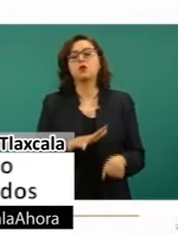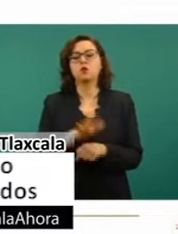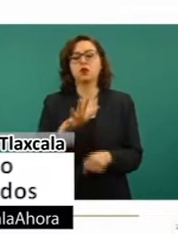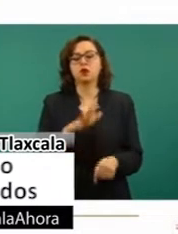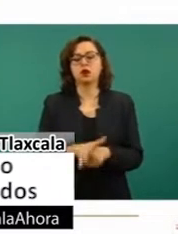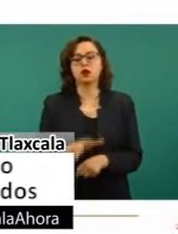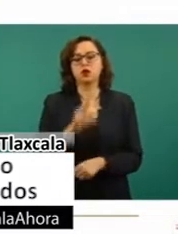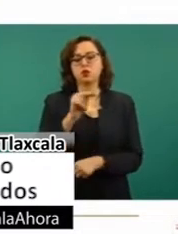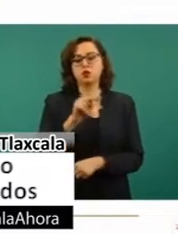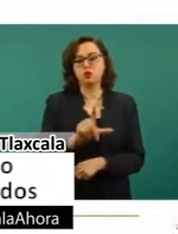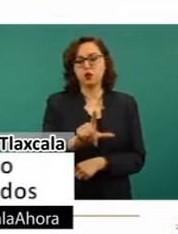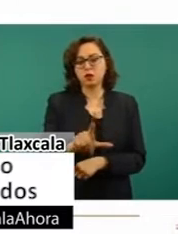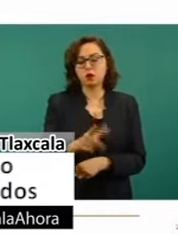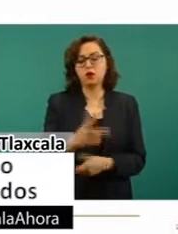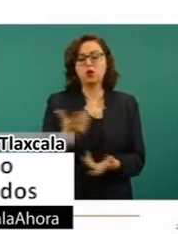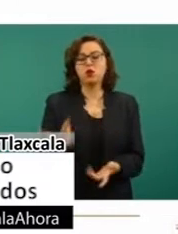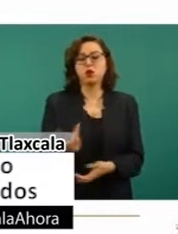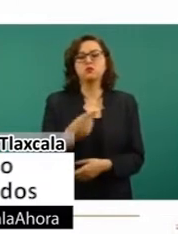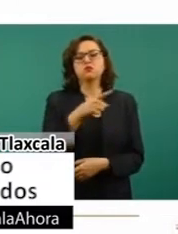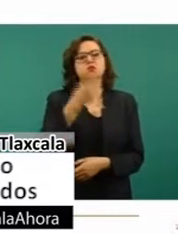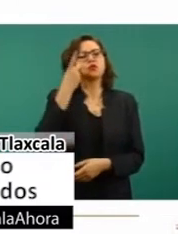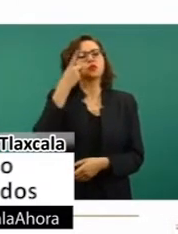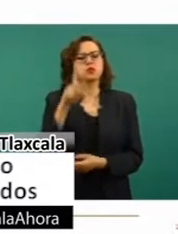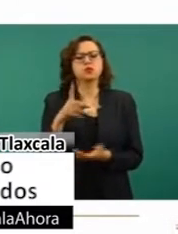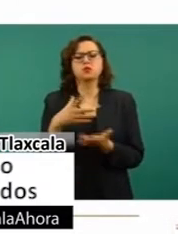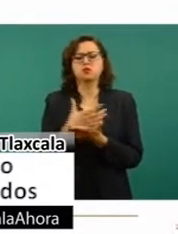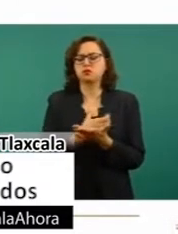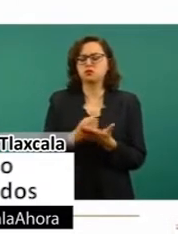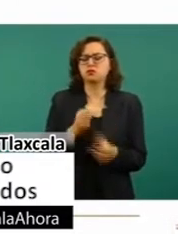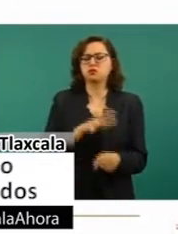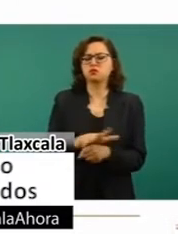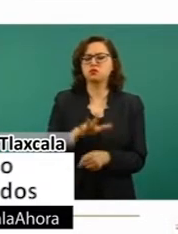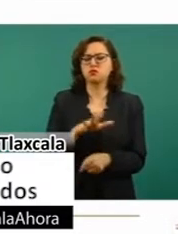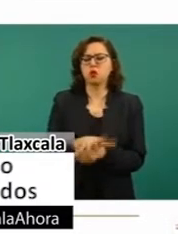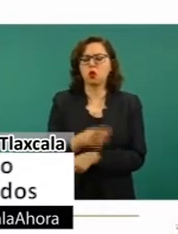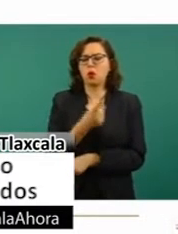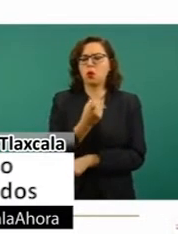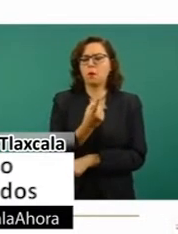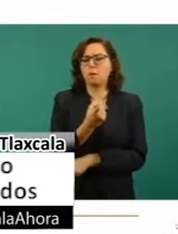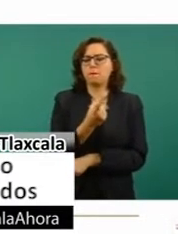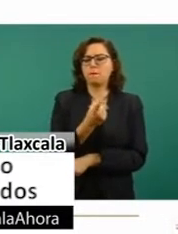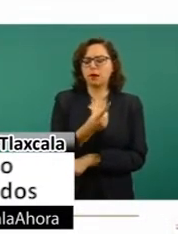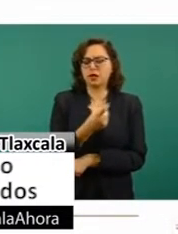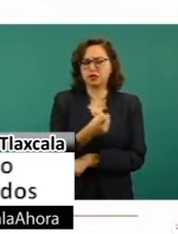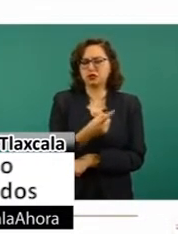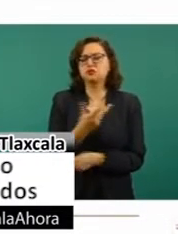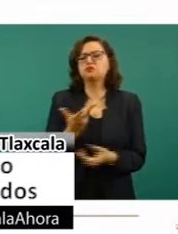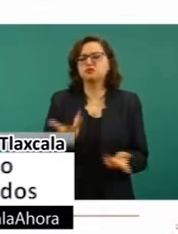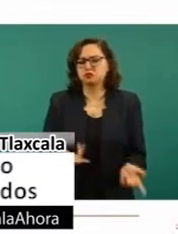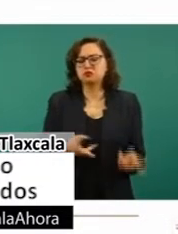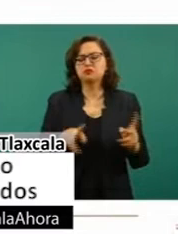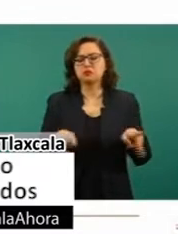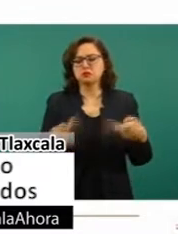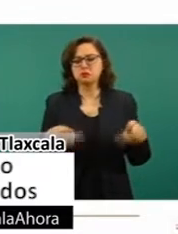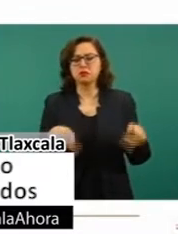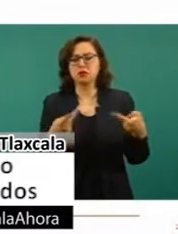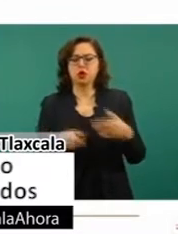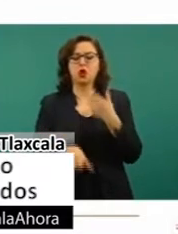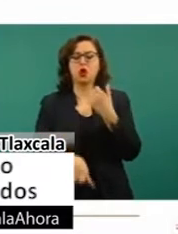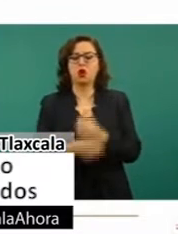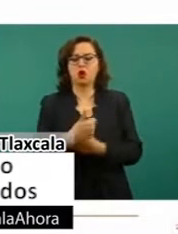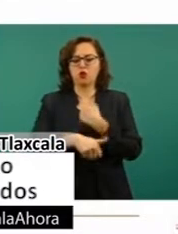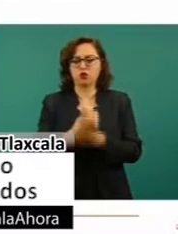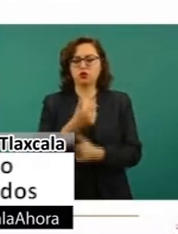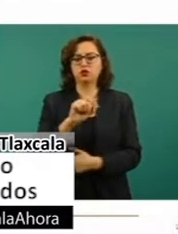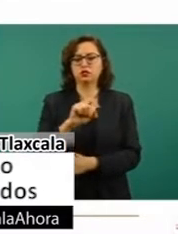en 24 pesos. Al respecto, el presidente Andrés Manuel López Obrador aseguró que su administración ya trabaja en la solución de